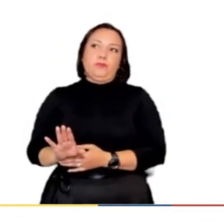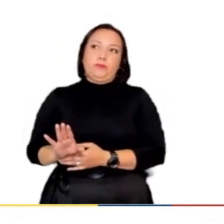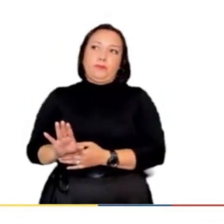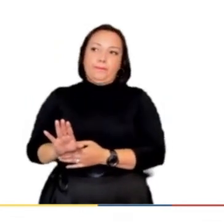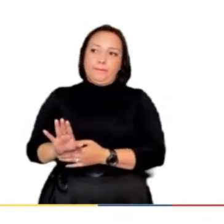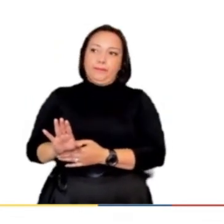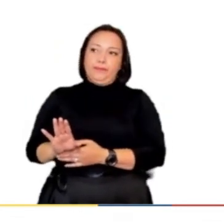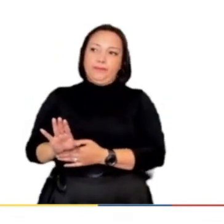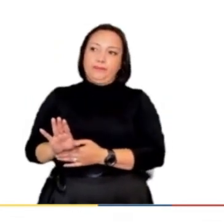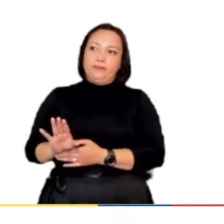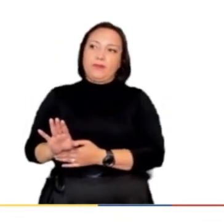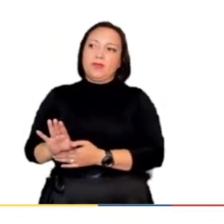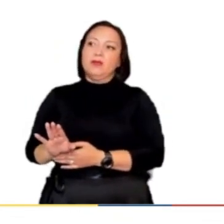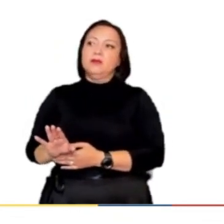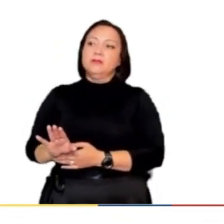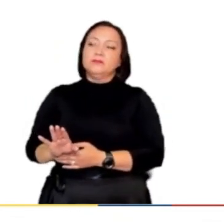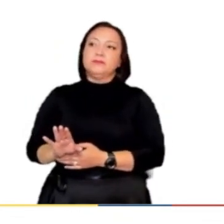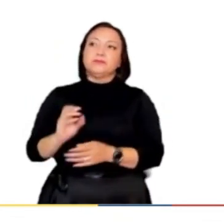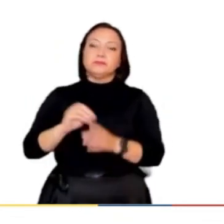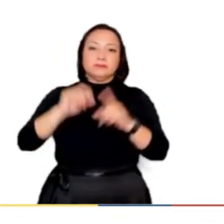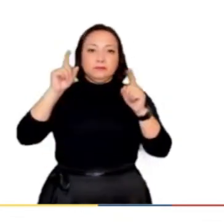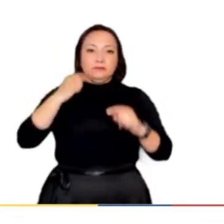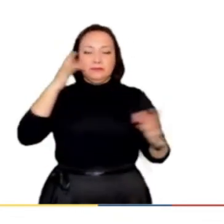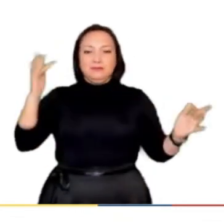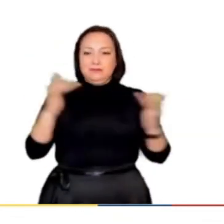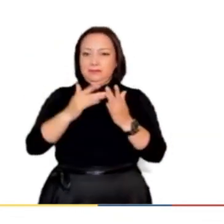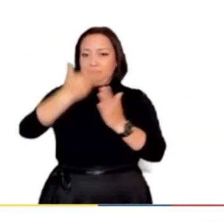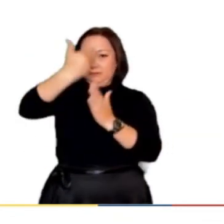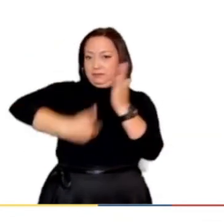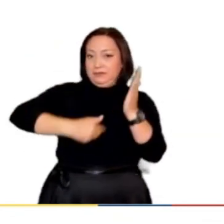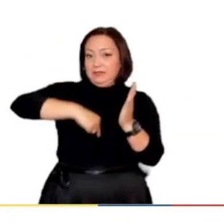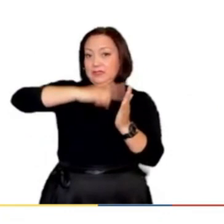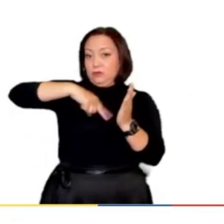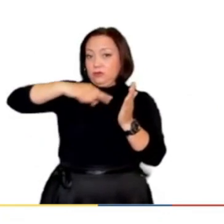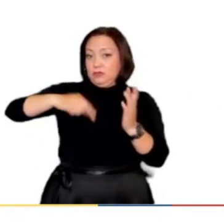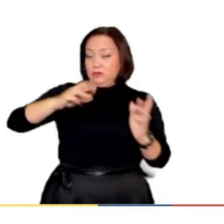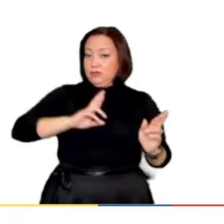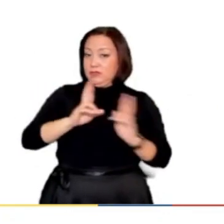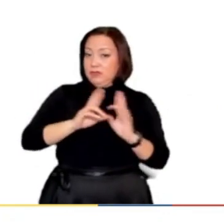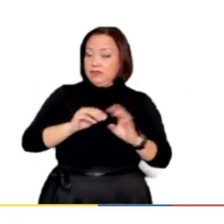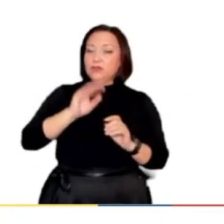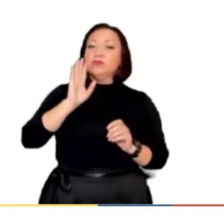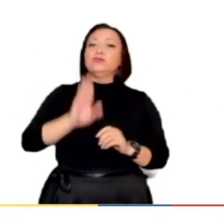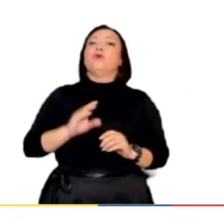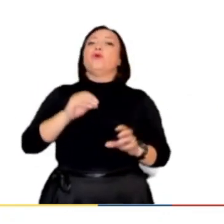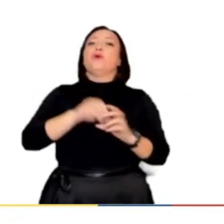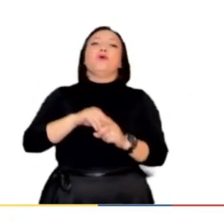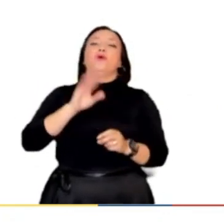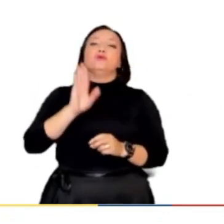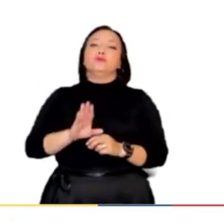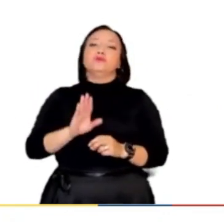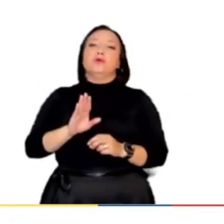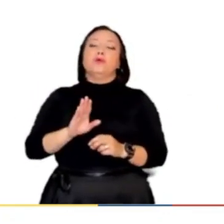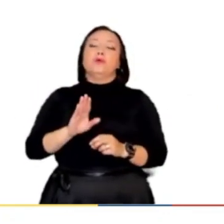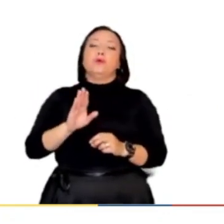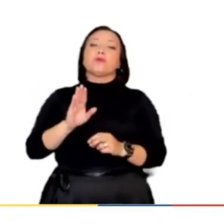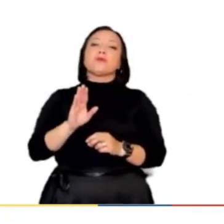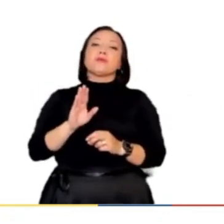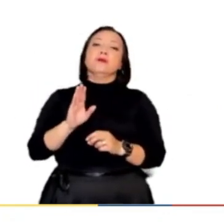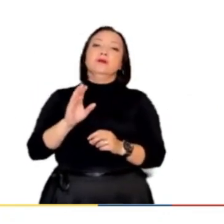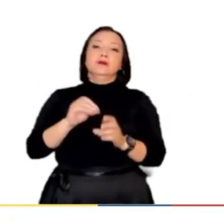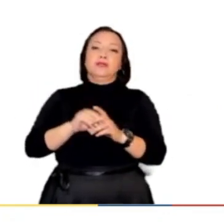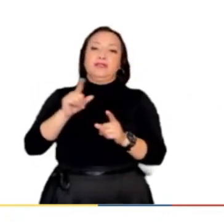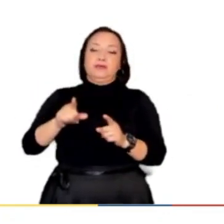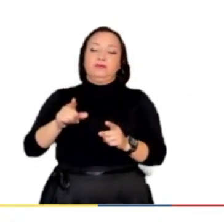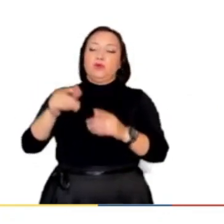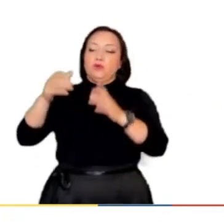de la República de Colombia, y las relaciones contractuales existen entre los bancos corresponsables y el ordenante y el beneficiario